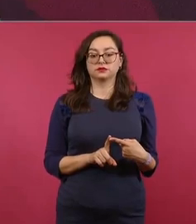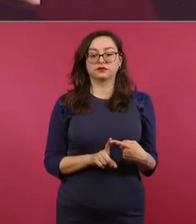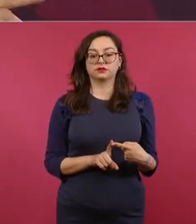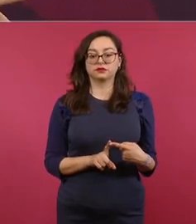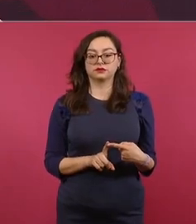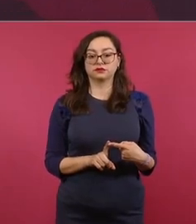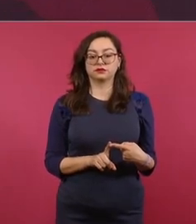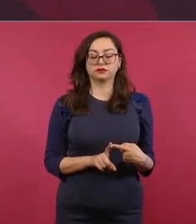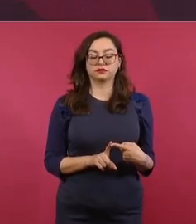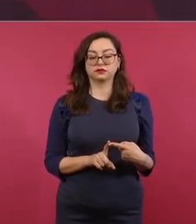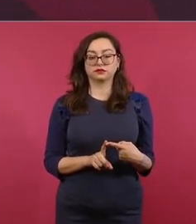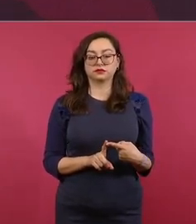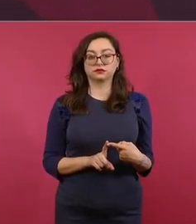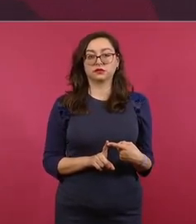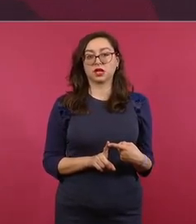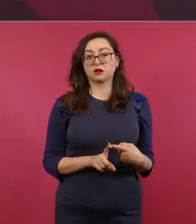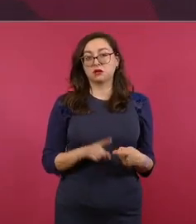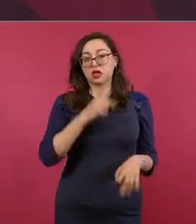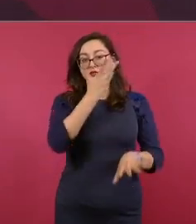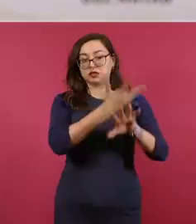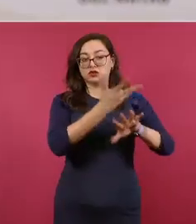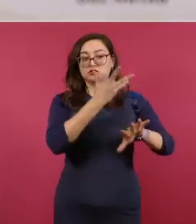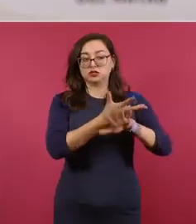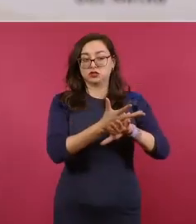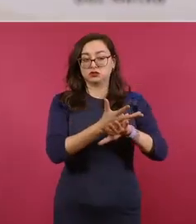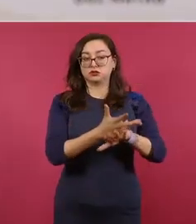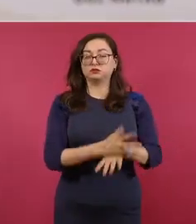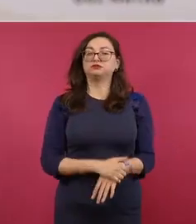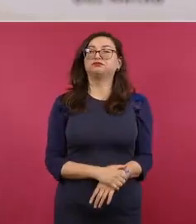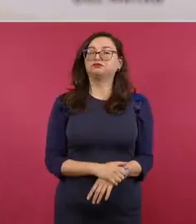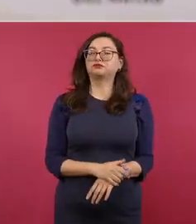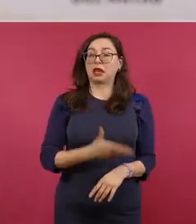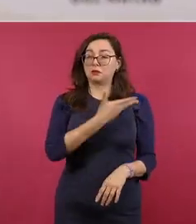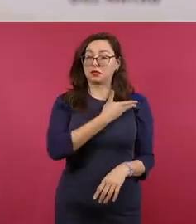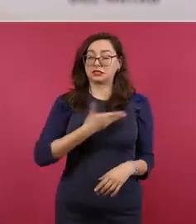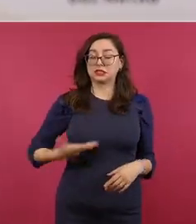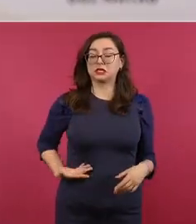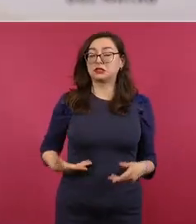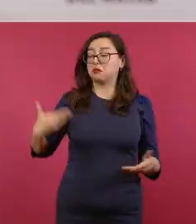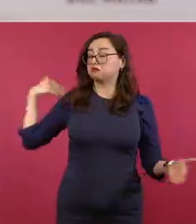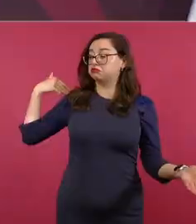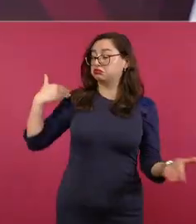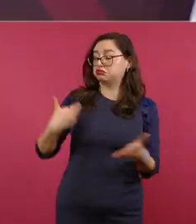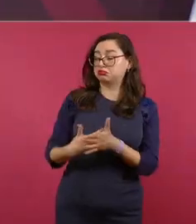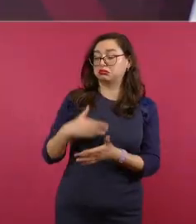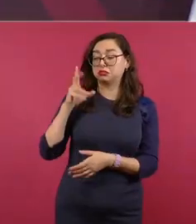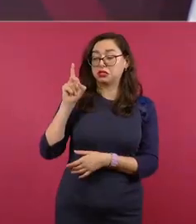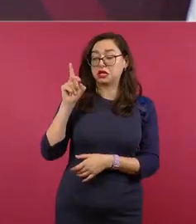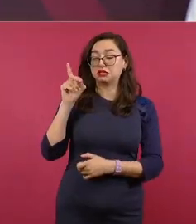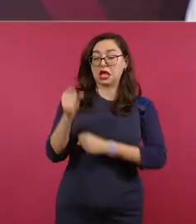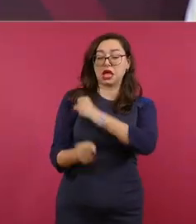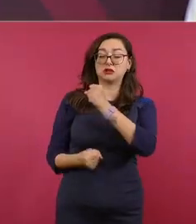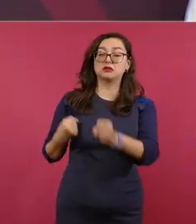que en los últimos 30 años, 40 años, no ha hecho muro.